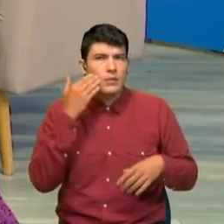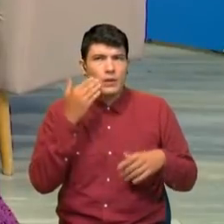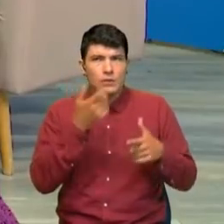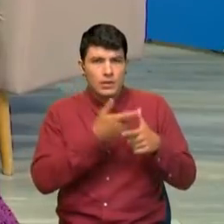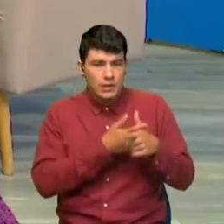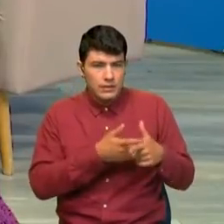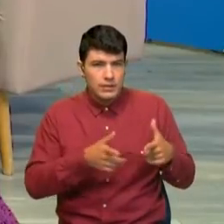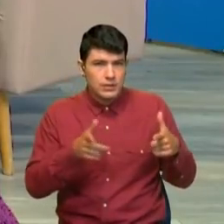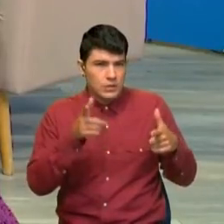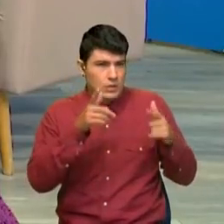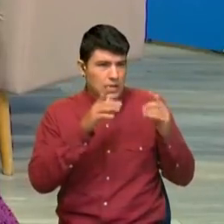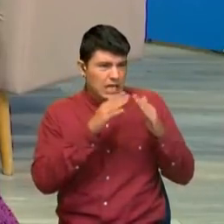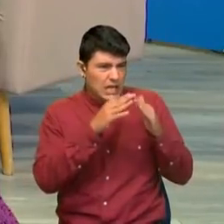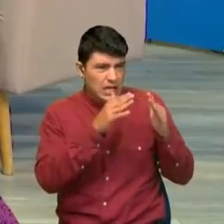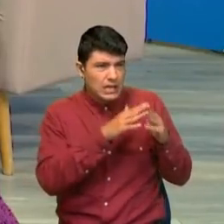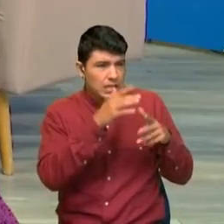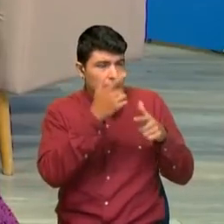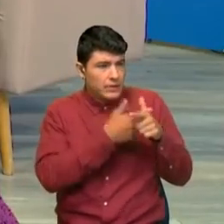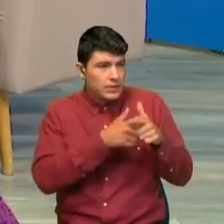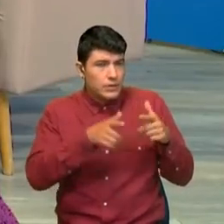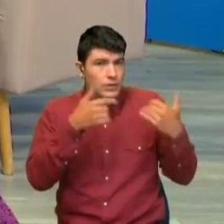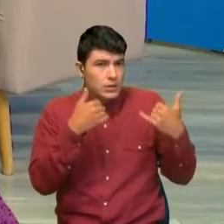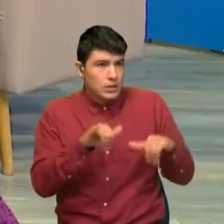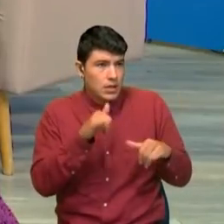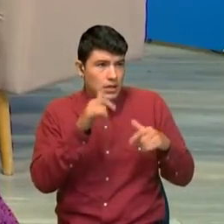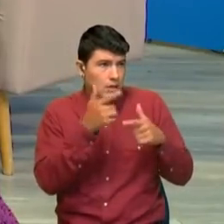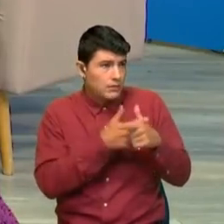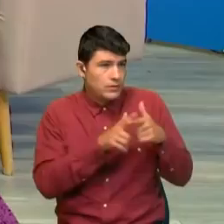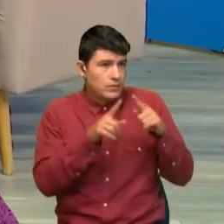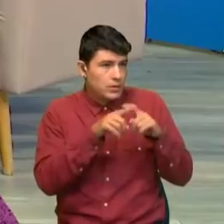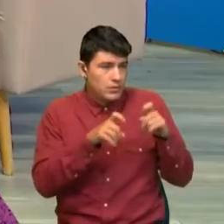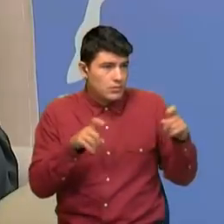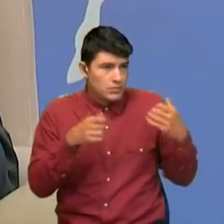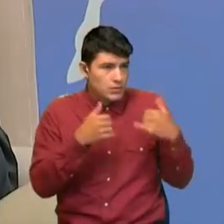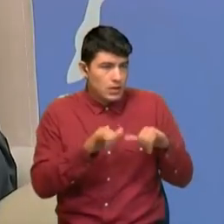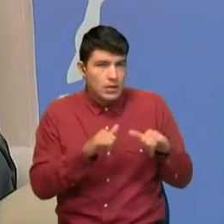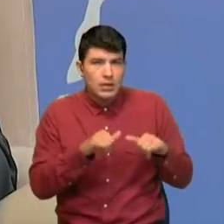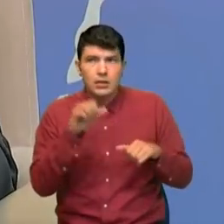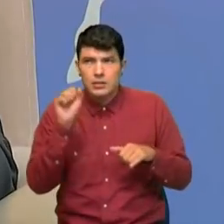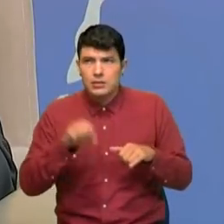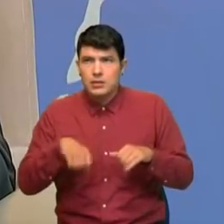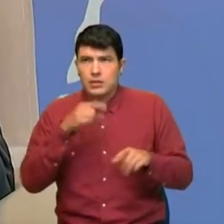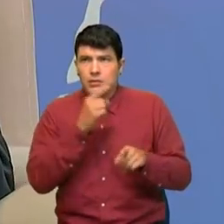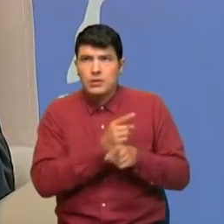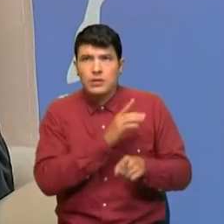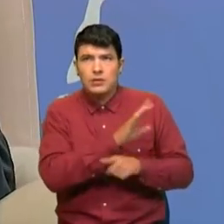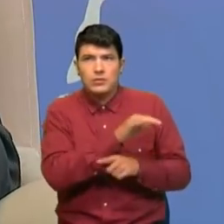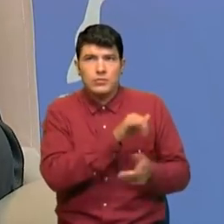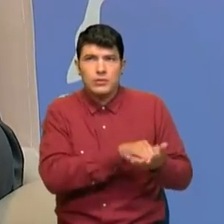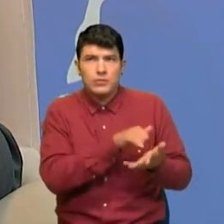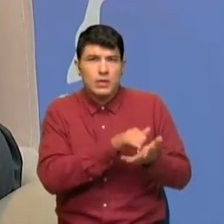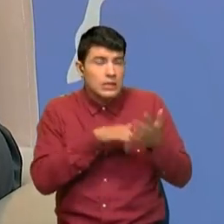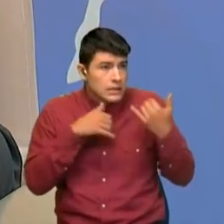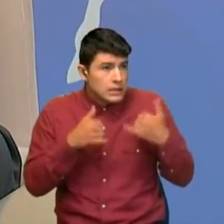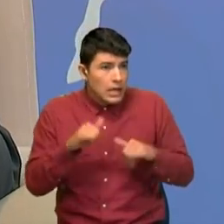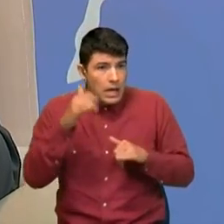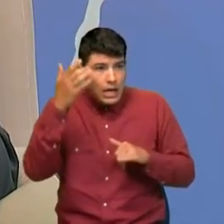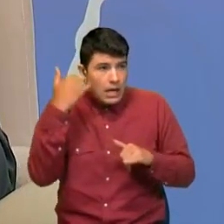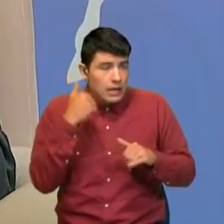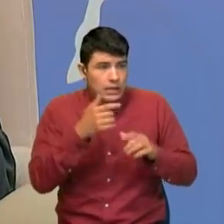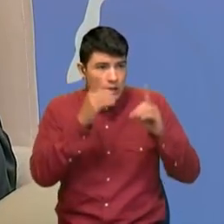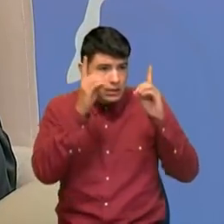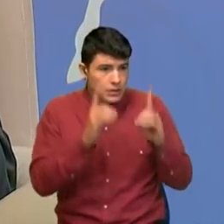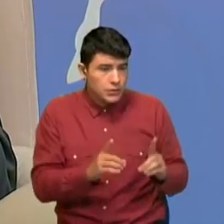partición de bienes, entonces partimos de que partieron bienes. Sí, partiendo de ese supuesto, entonces, si ya han decidido como